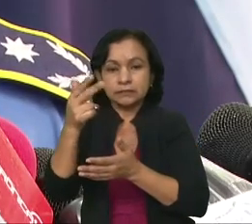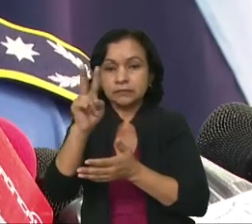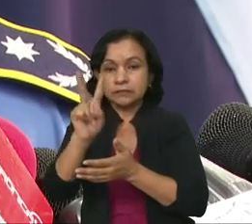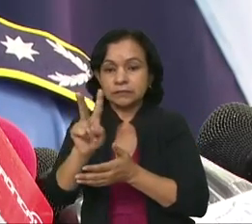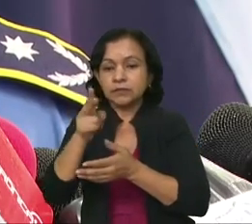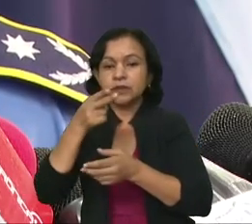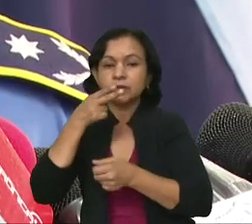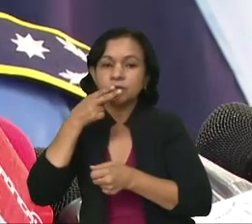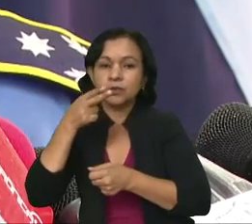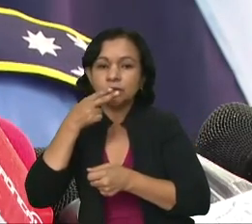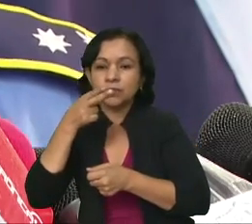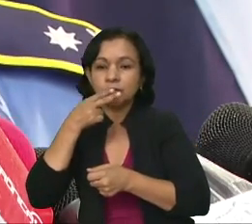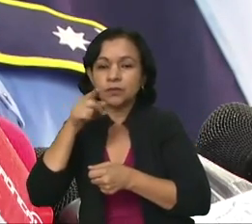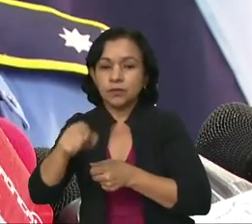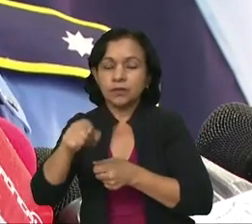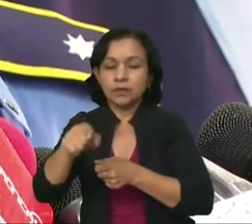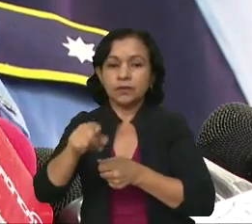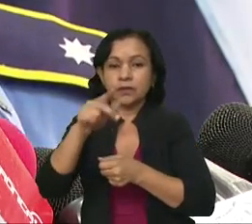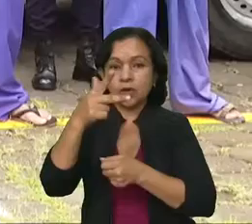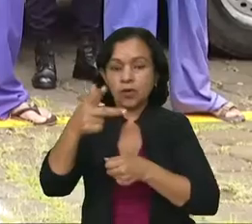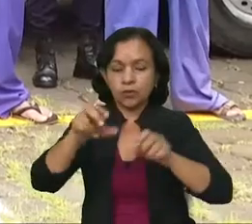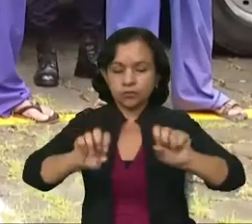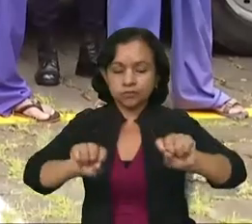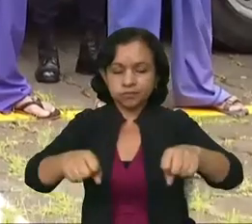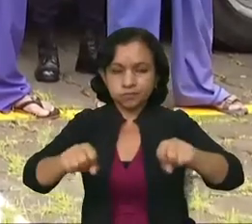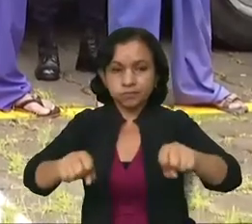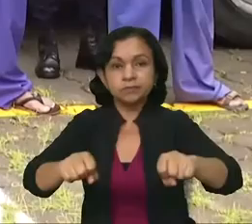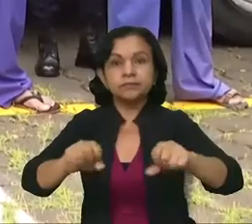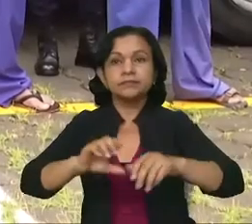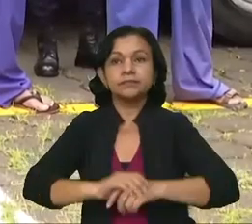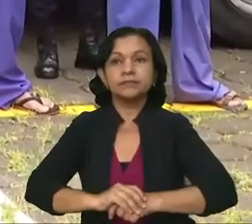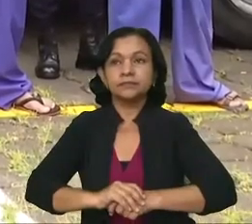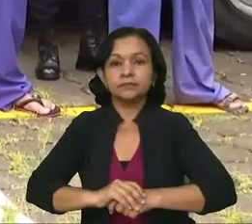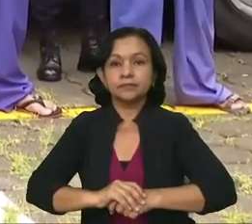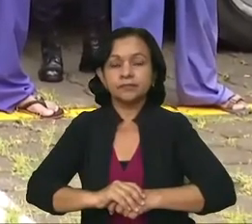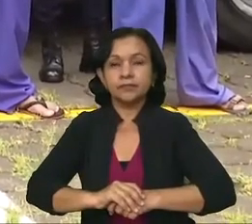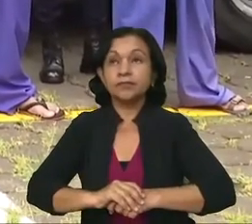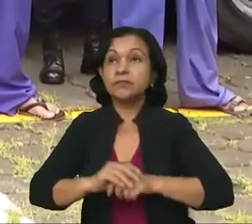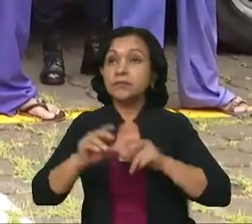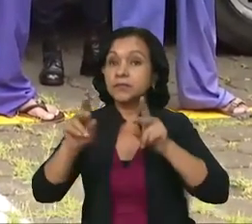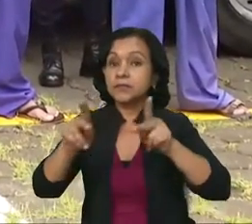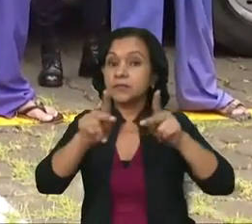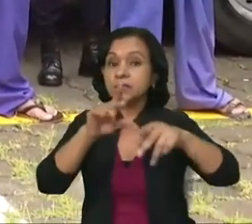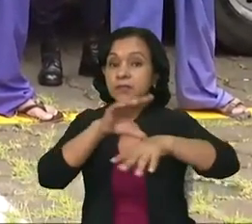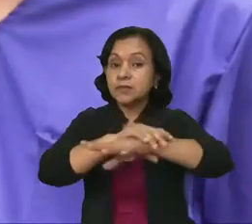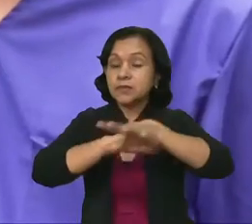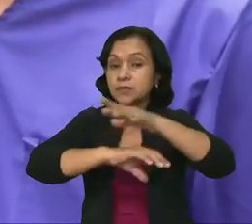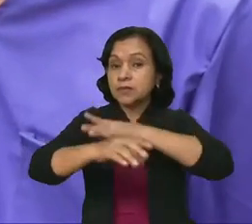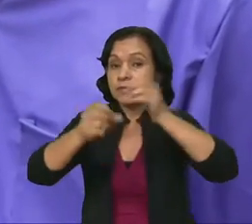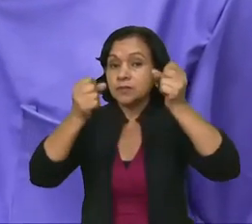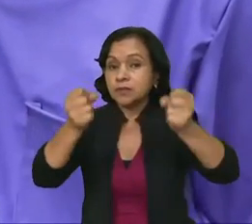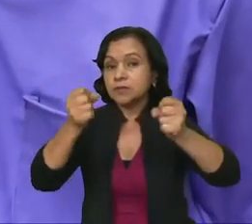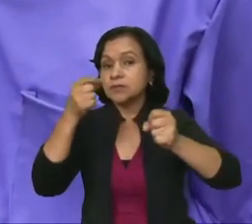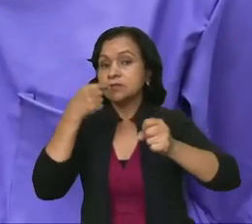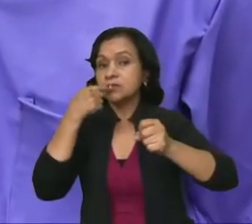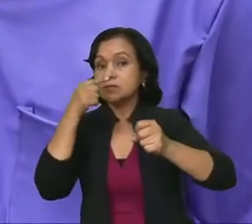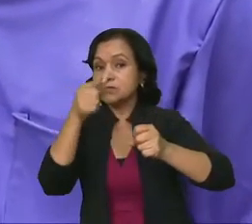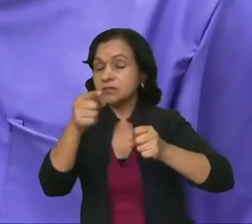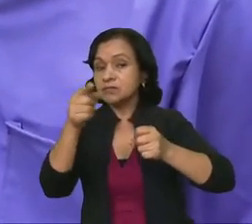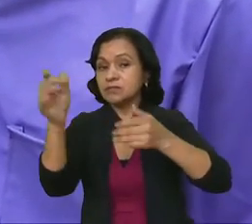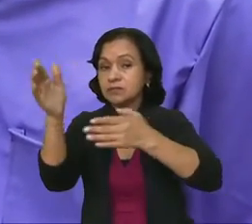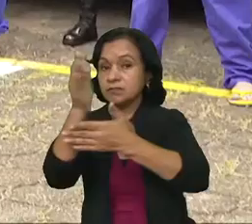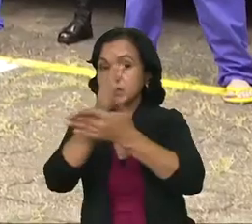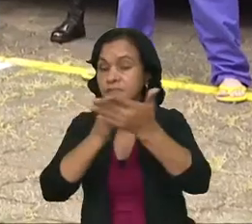marihuana y 8 motocicletas. Estos delincuentes son señalados de cometer transgresiones